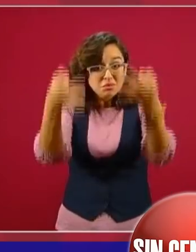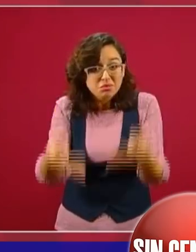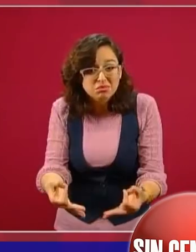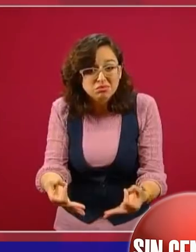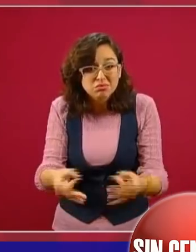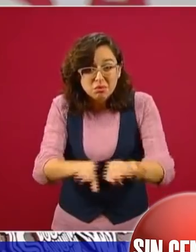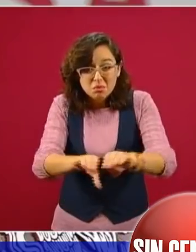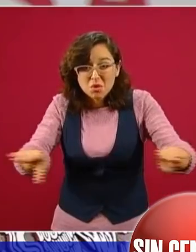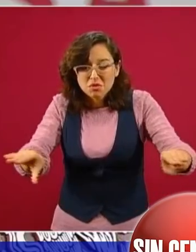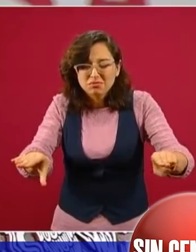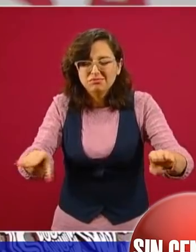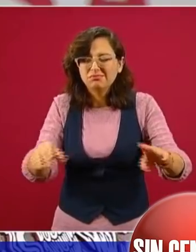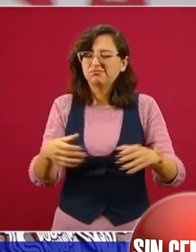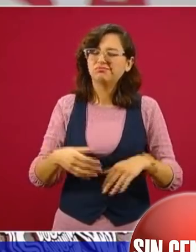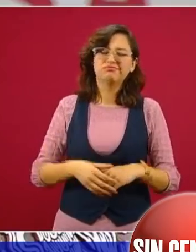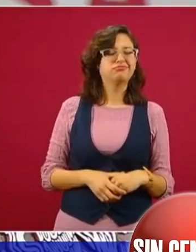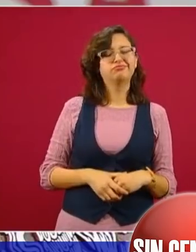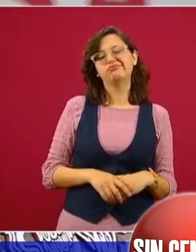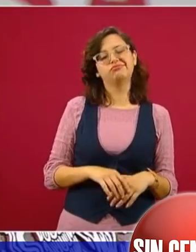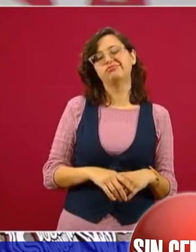homogéneo.